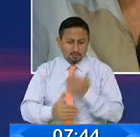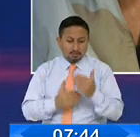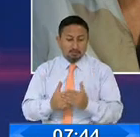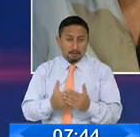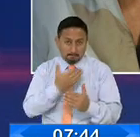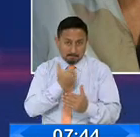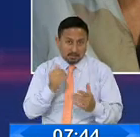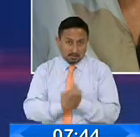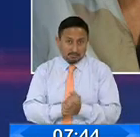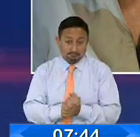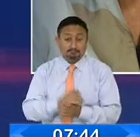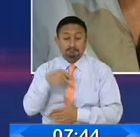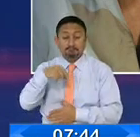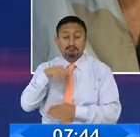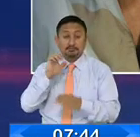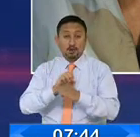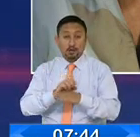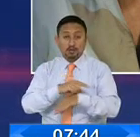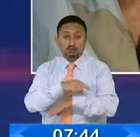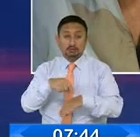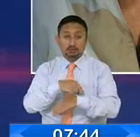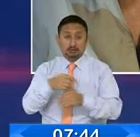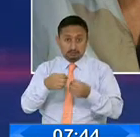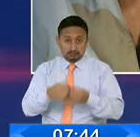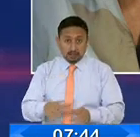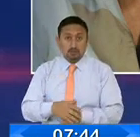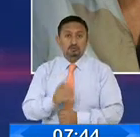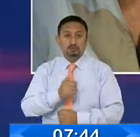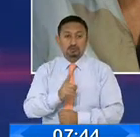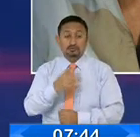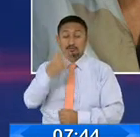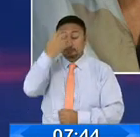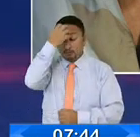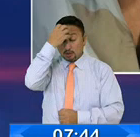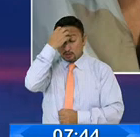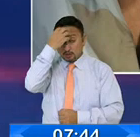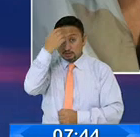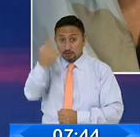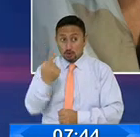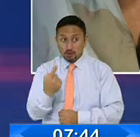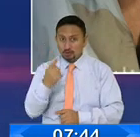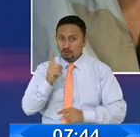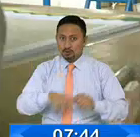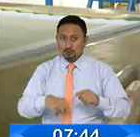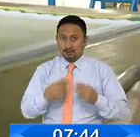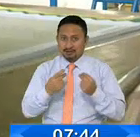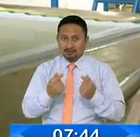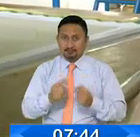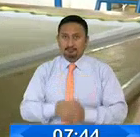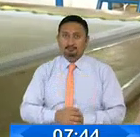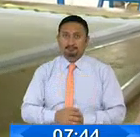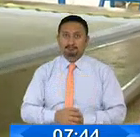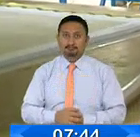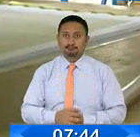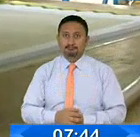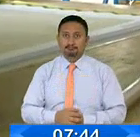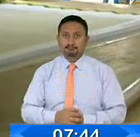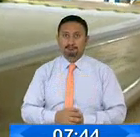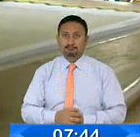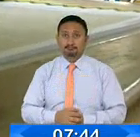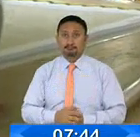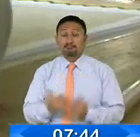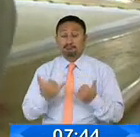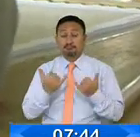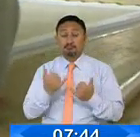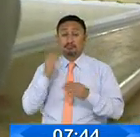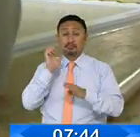posibles, para que el país no pierda tiempo. El país y la educación no tienen un minuto que perder. En medio de diferentes crisis que